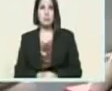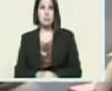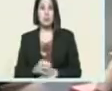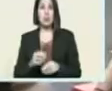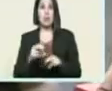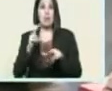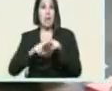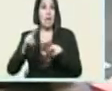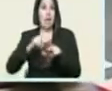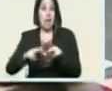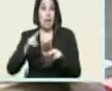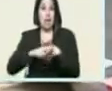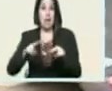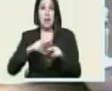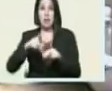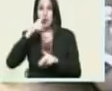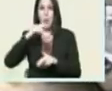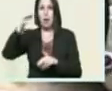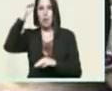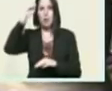El Niño Maduro llega a los CLAC.